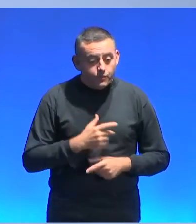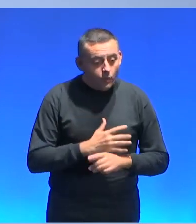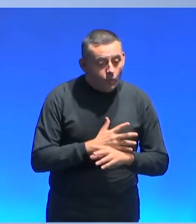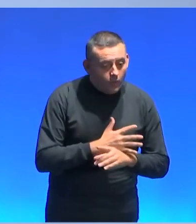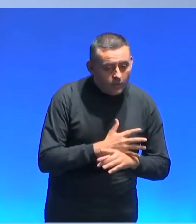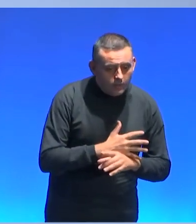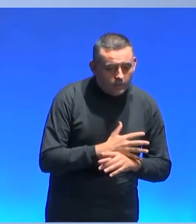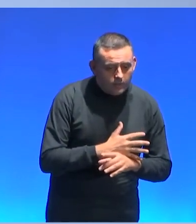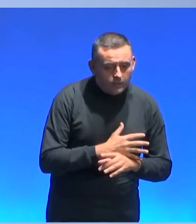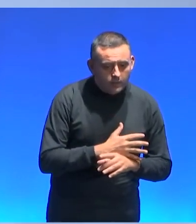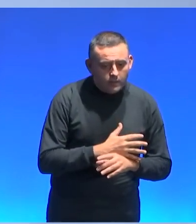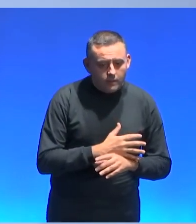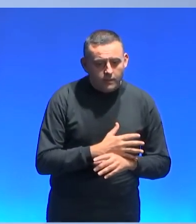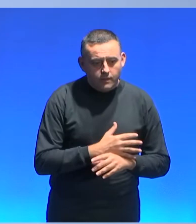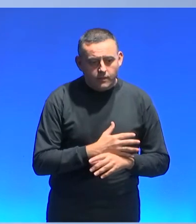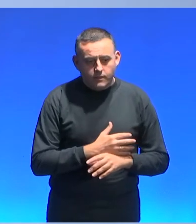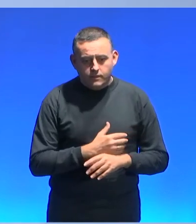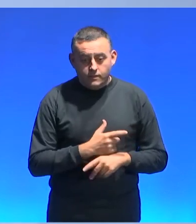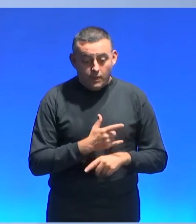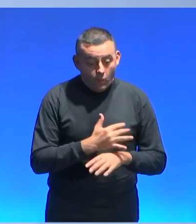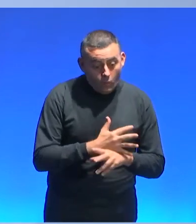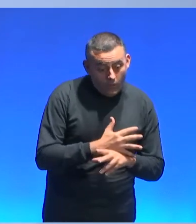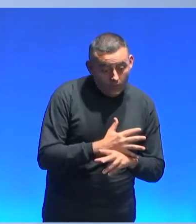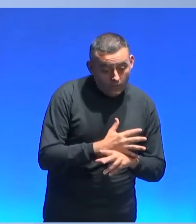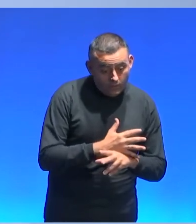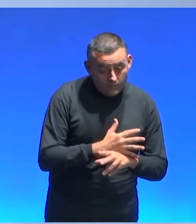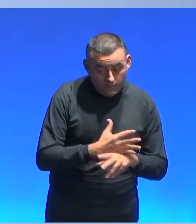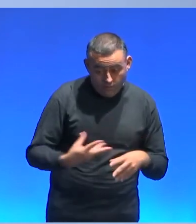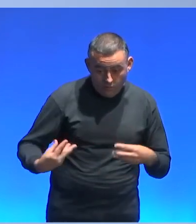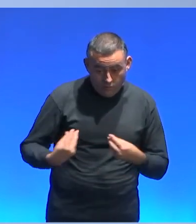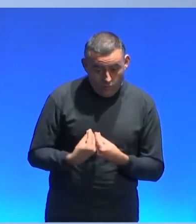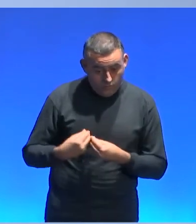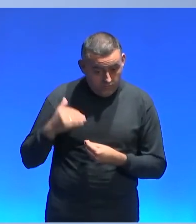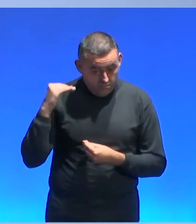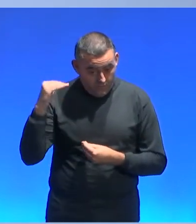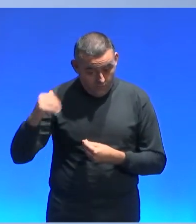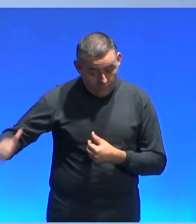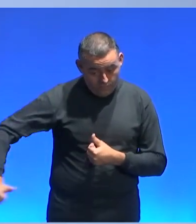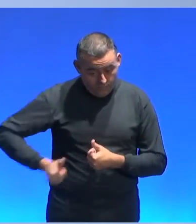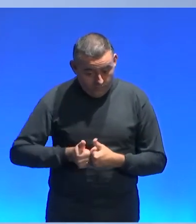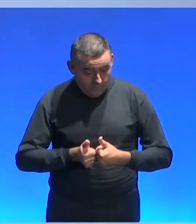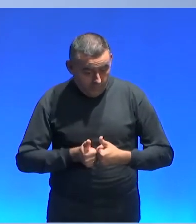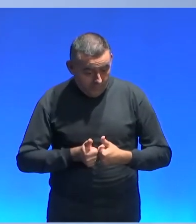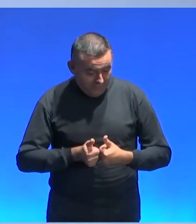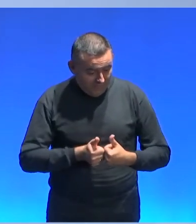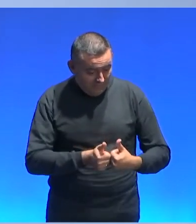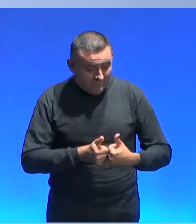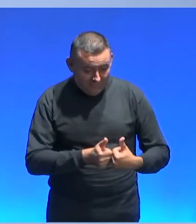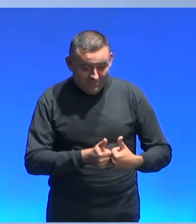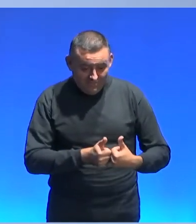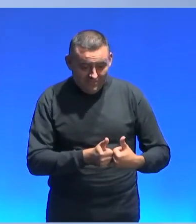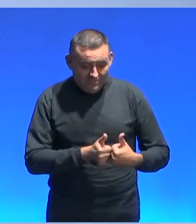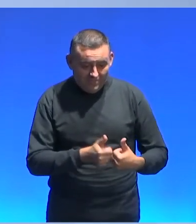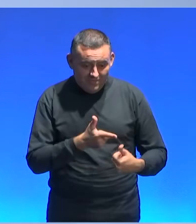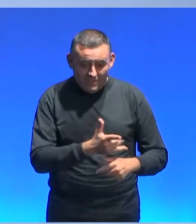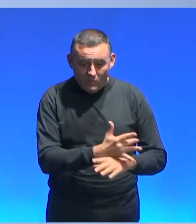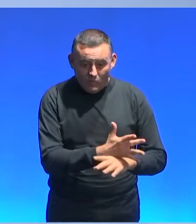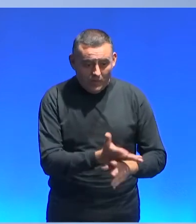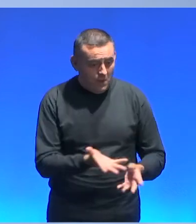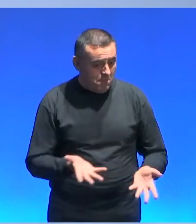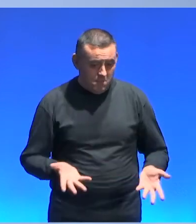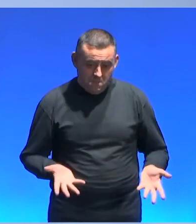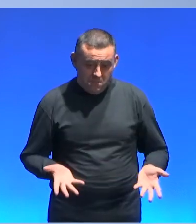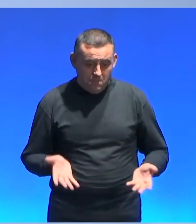niño acompañado y vigilado por un adulto en un parque de juegos donde hacen fila